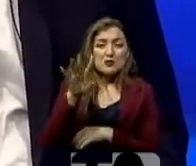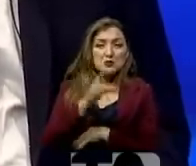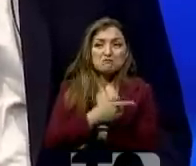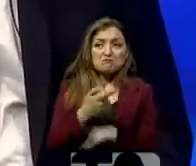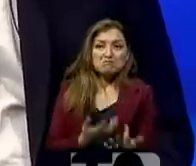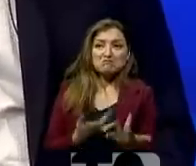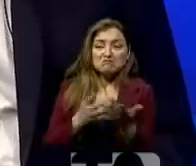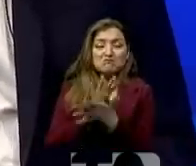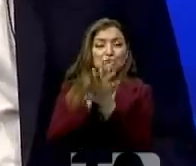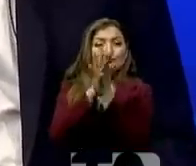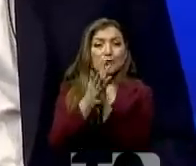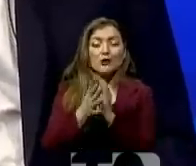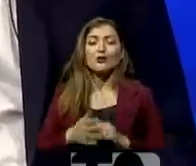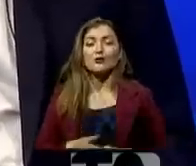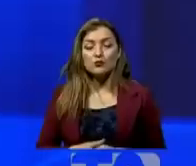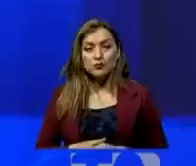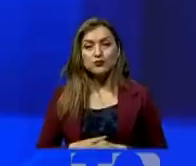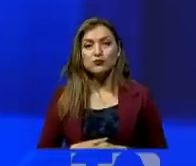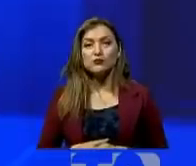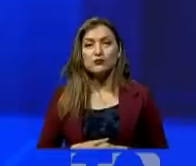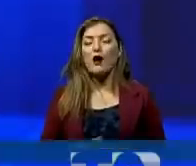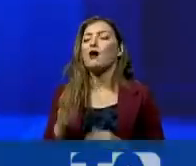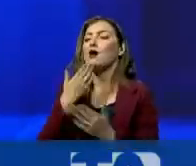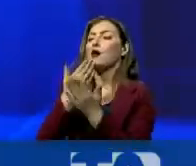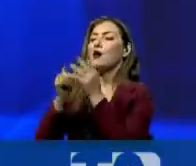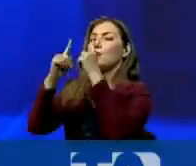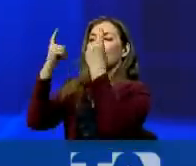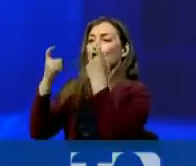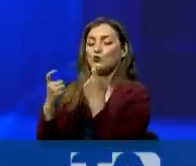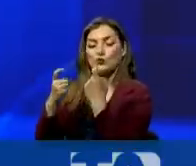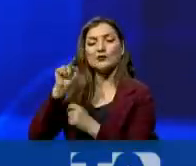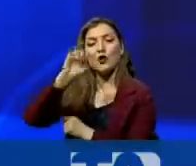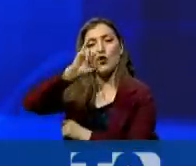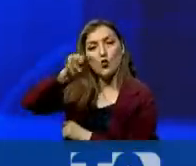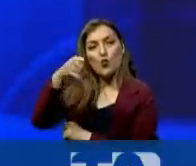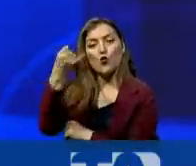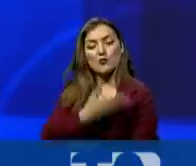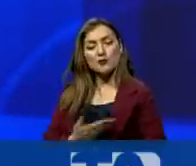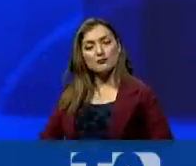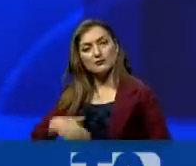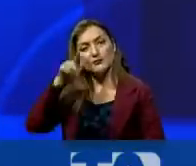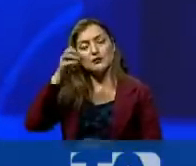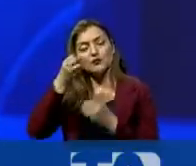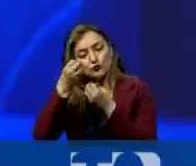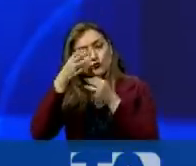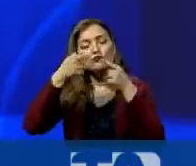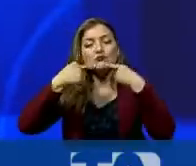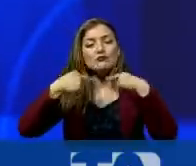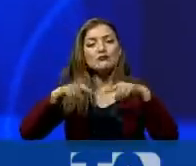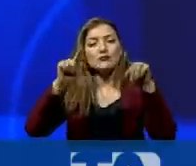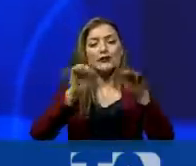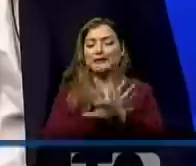importante comentarle a los ecuatorianos que este día jueves el presidente realizará el anuncio de la estabilización en medicinas a través de